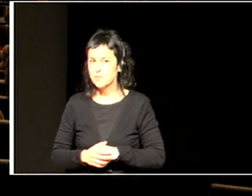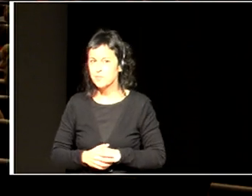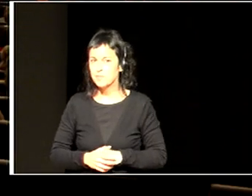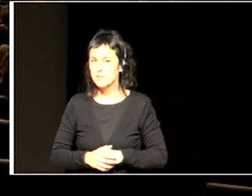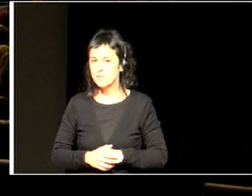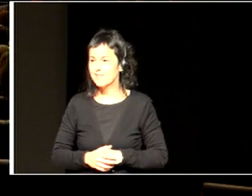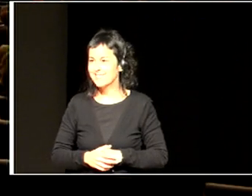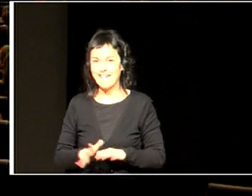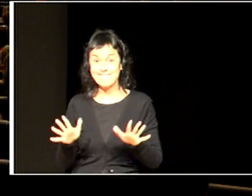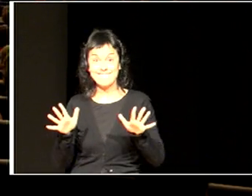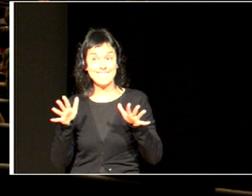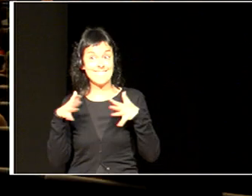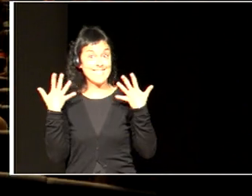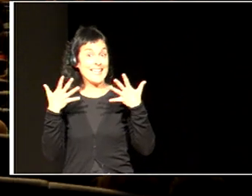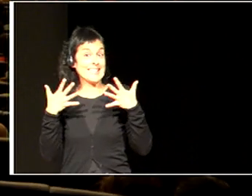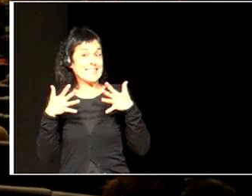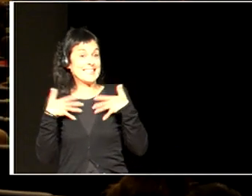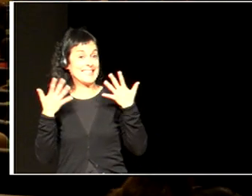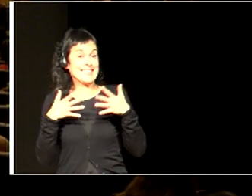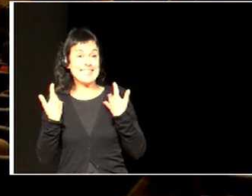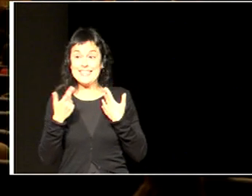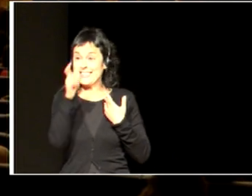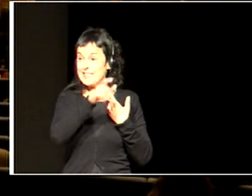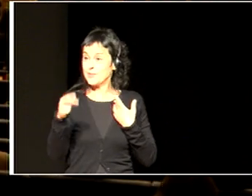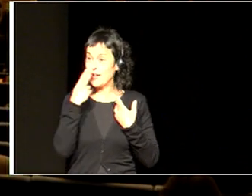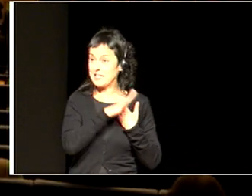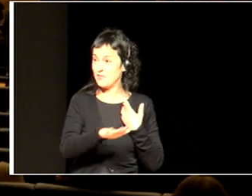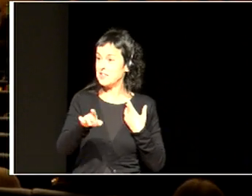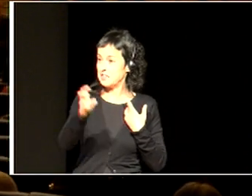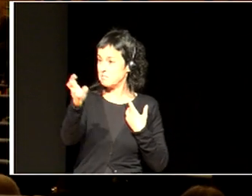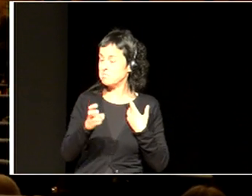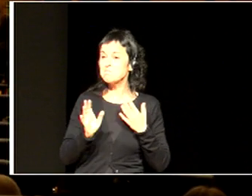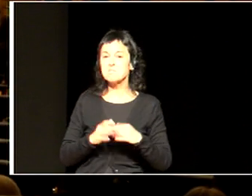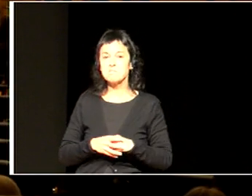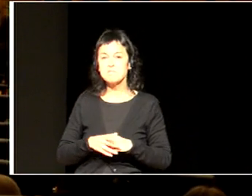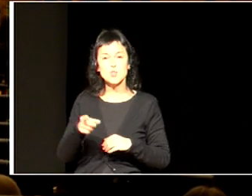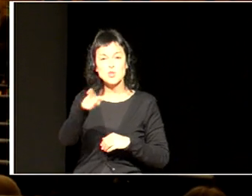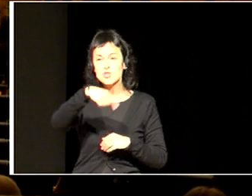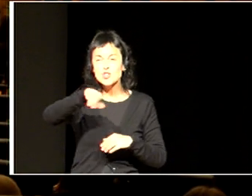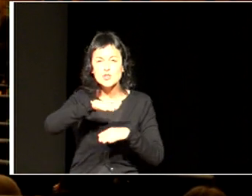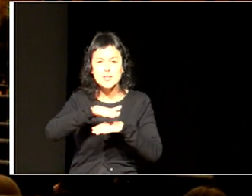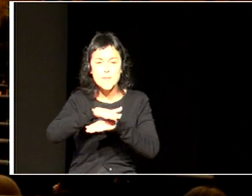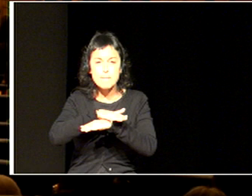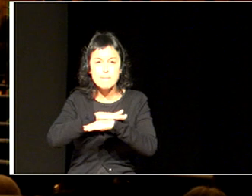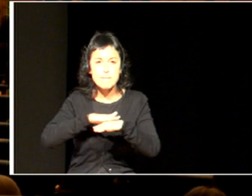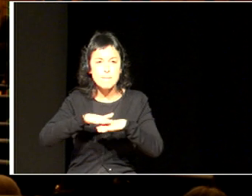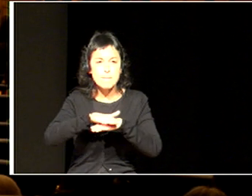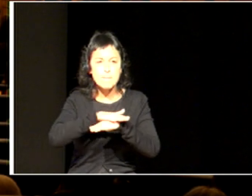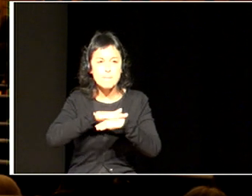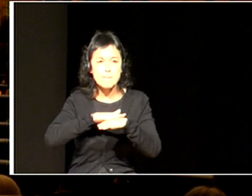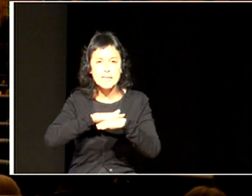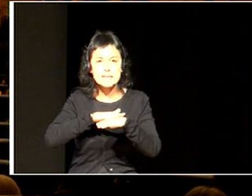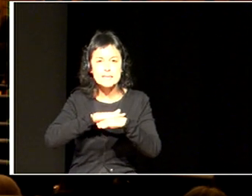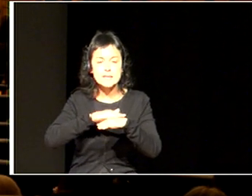alegra muchísimo que este es la gente infantil sois la base para después no para echarnos la culpa